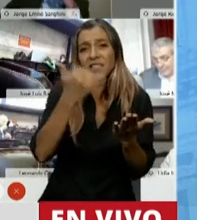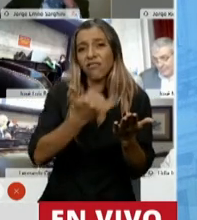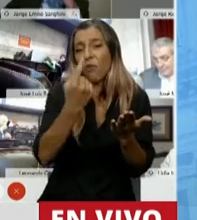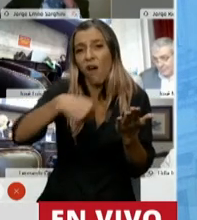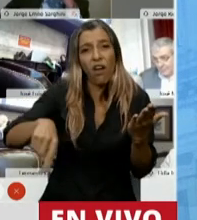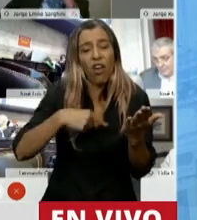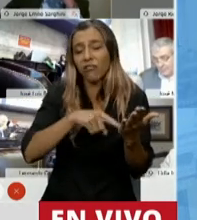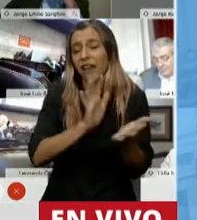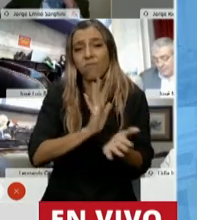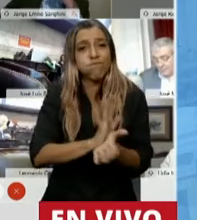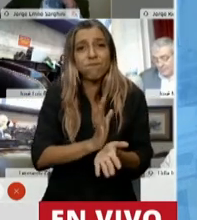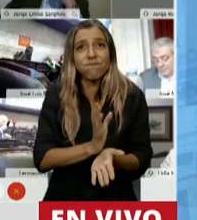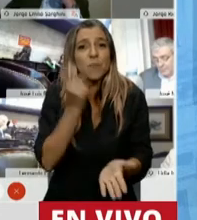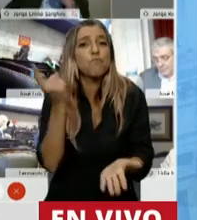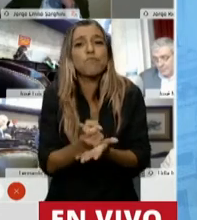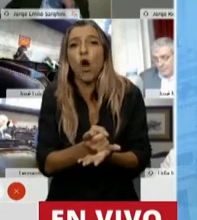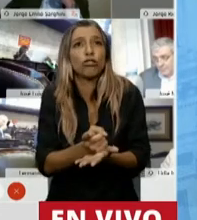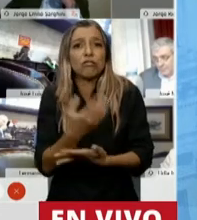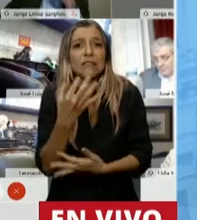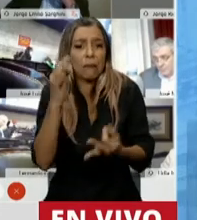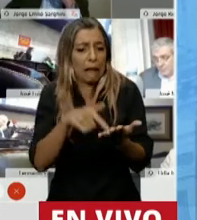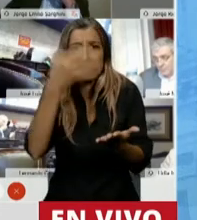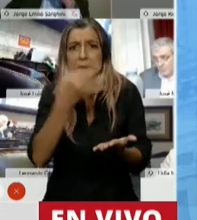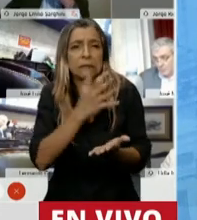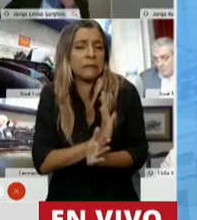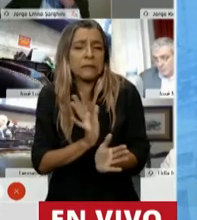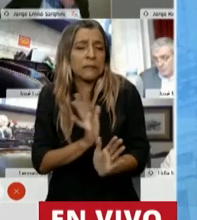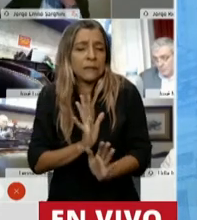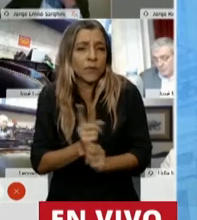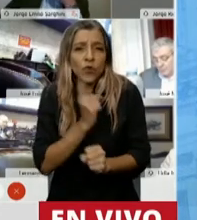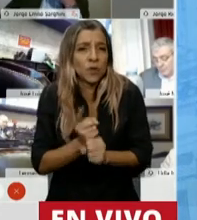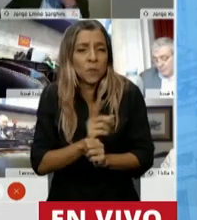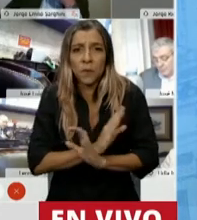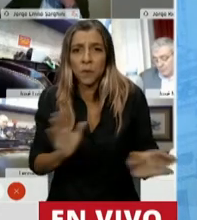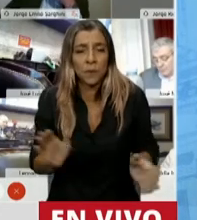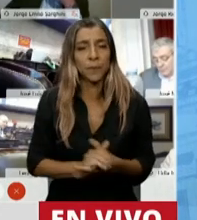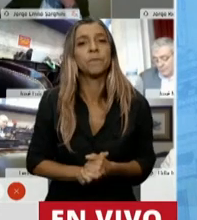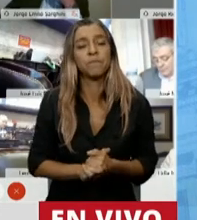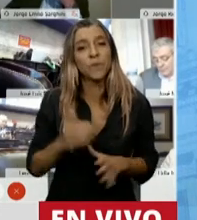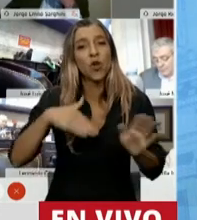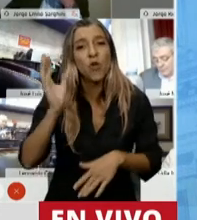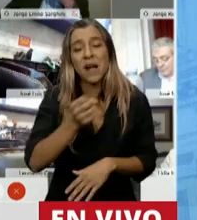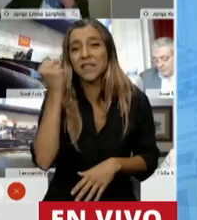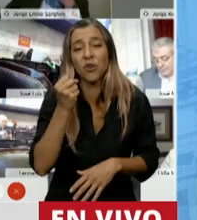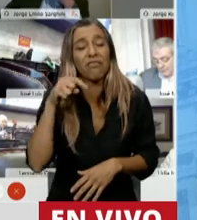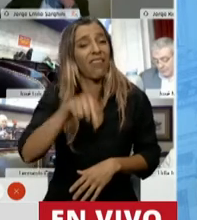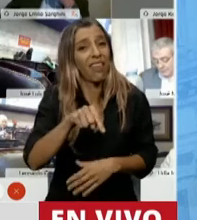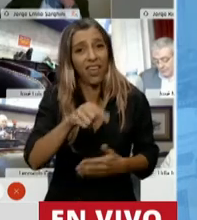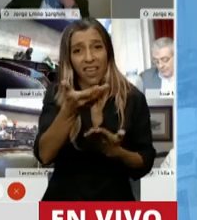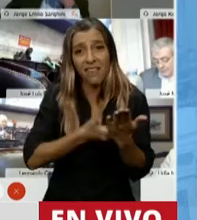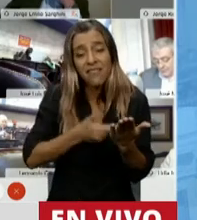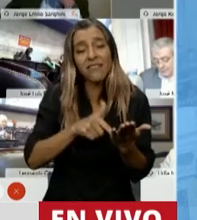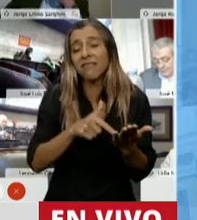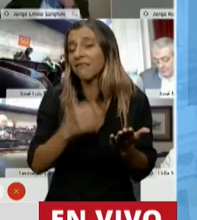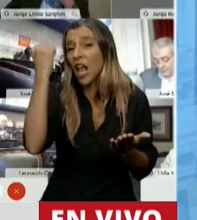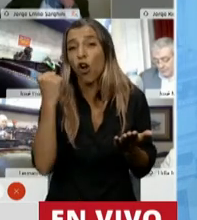que lo tornan insalvable, pero fundamentalmente y más importante, es que genera resultados económicos